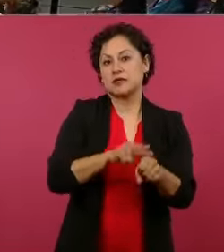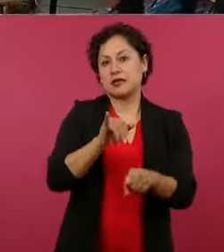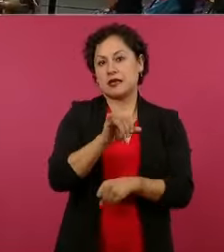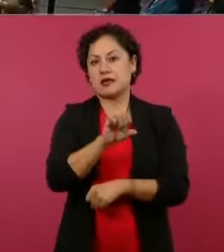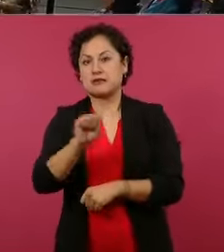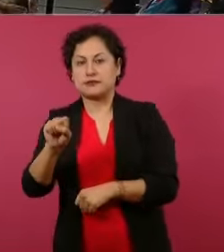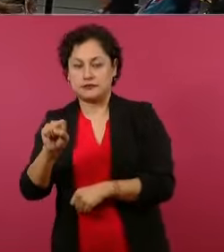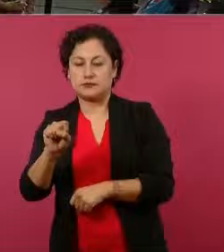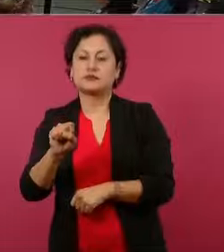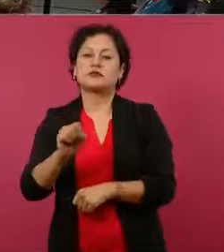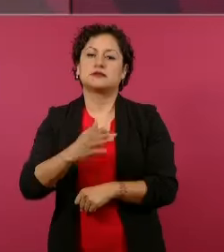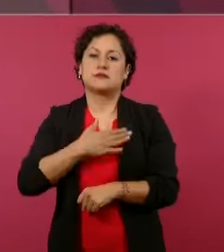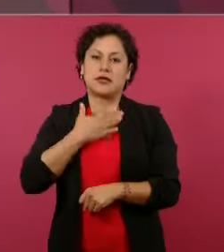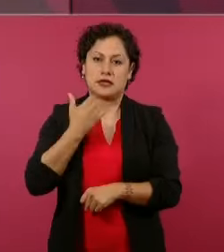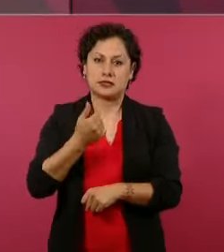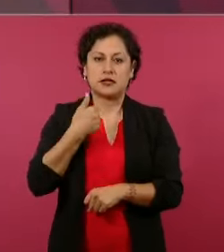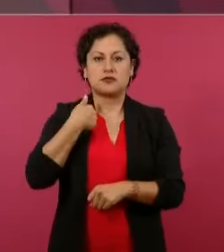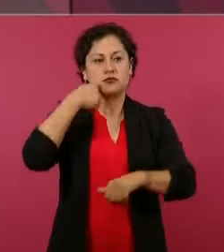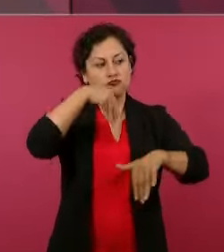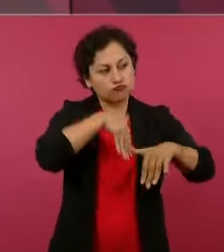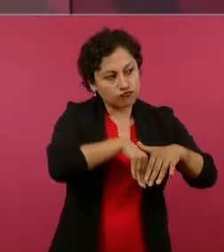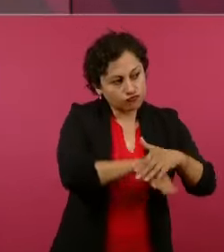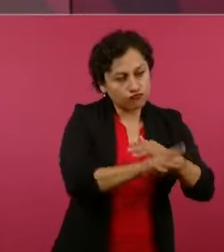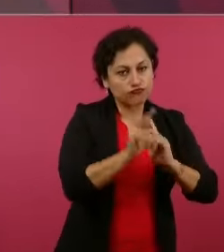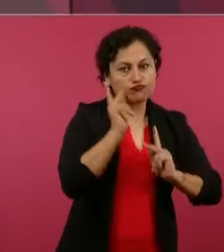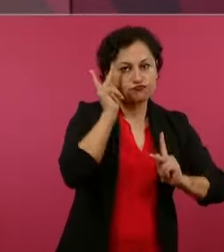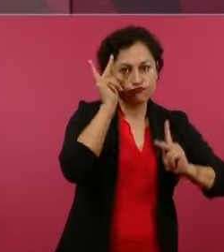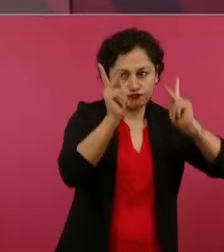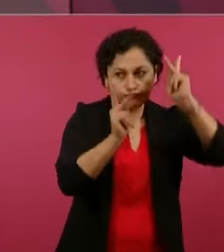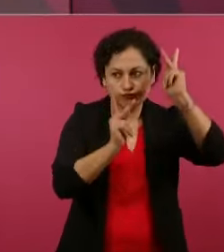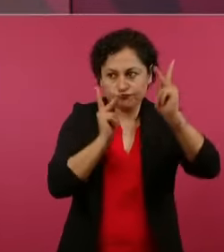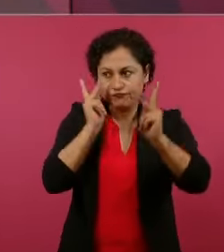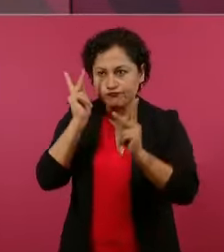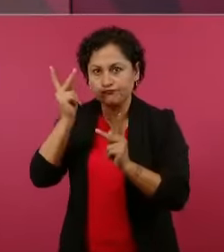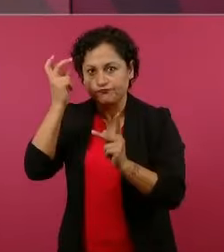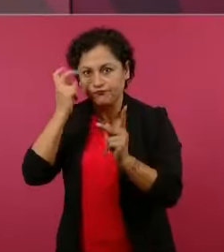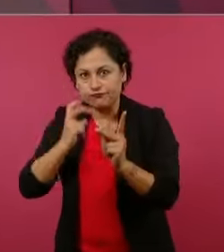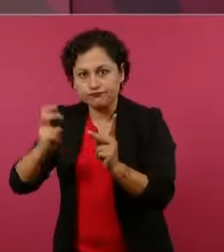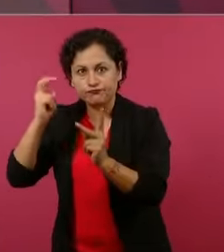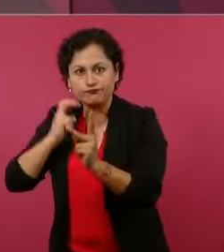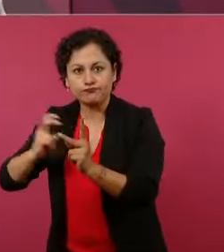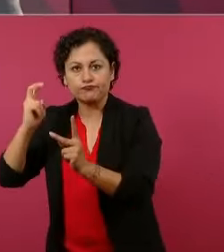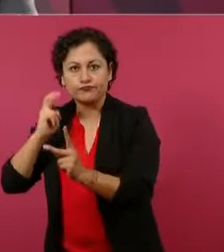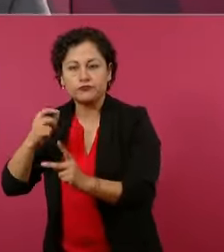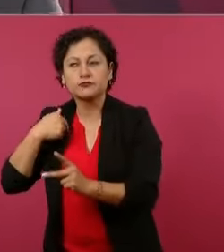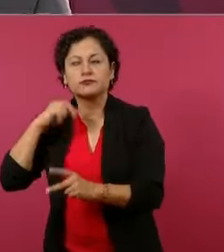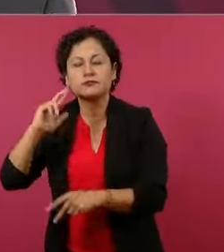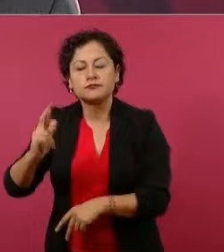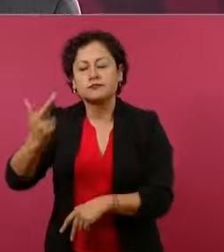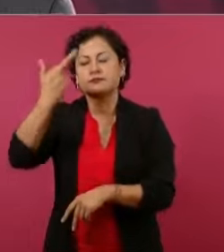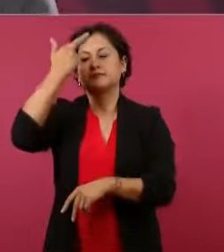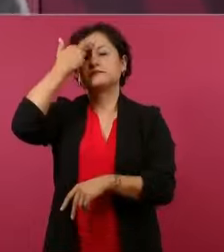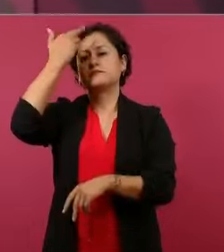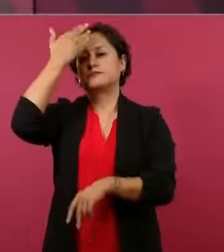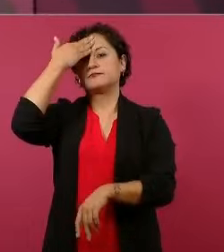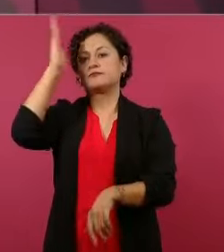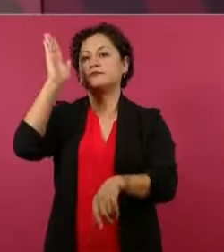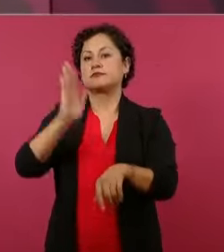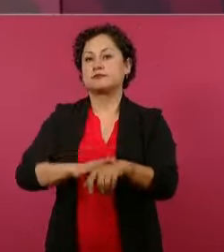recuerdo muy bien que en esas visitas hay tres hospitales de inf bienestar